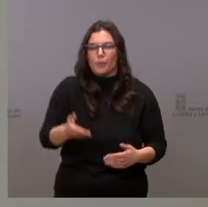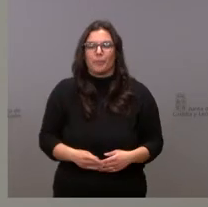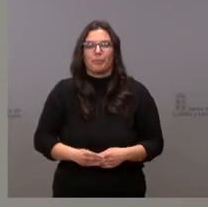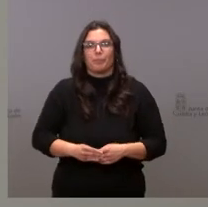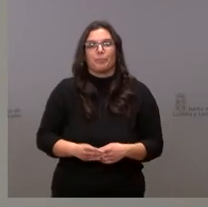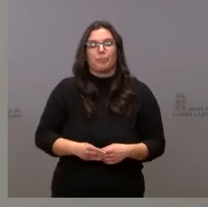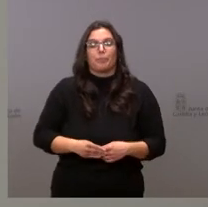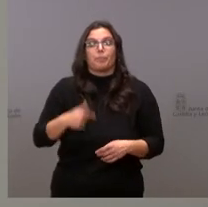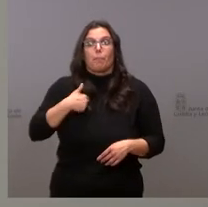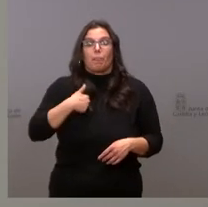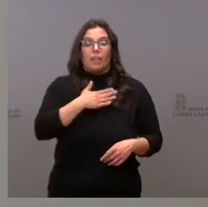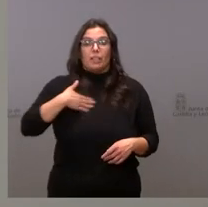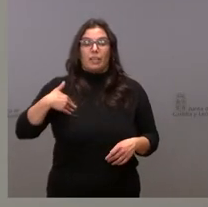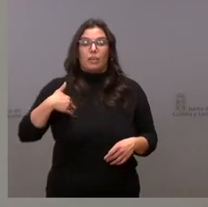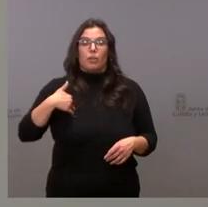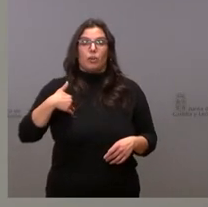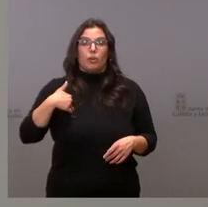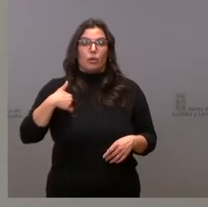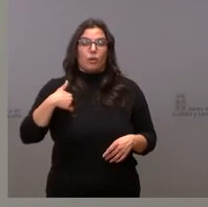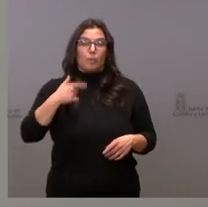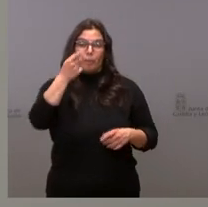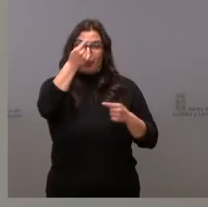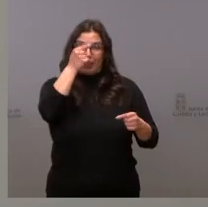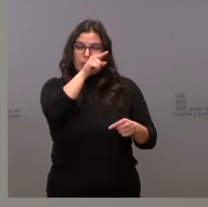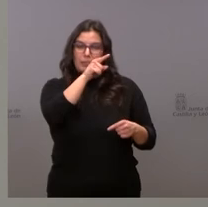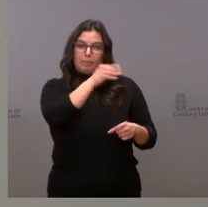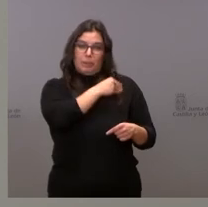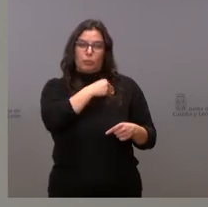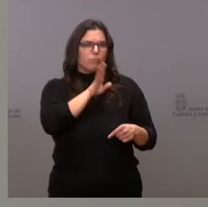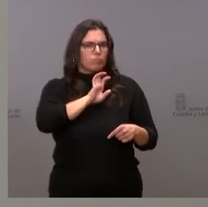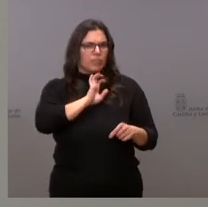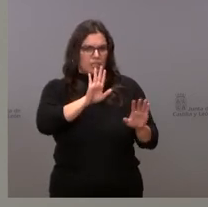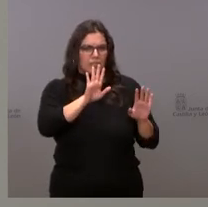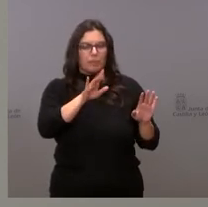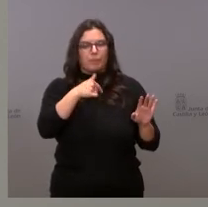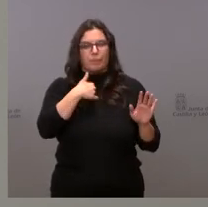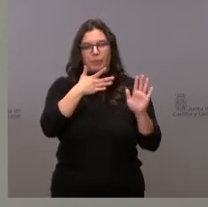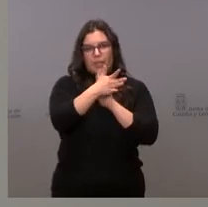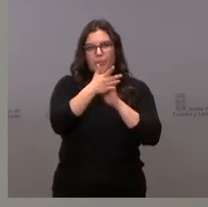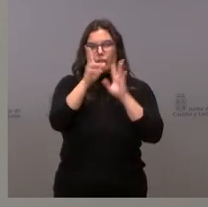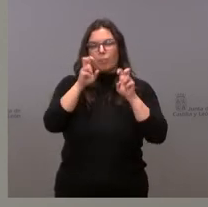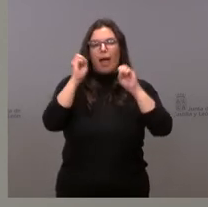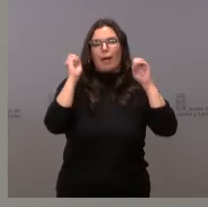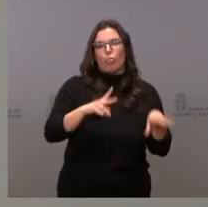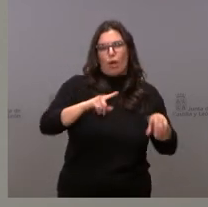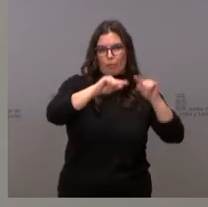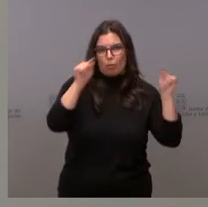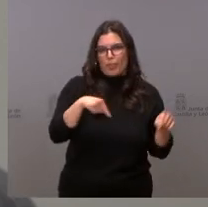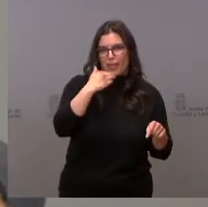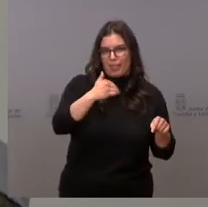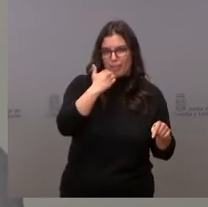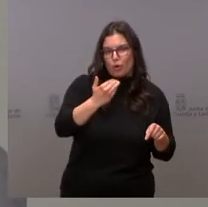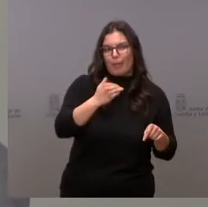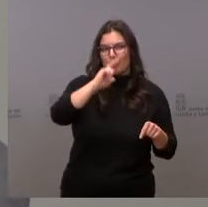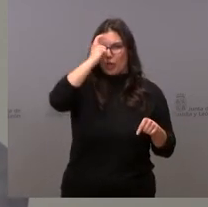quiero hacerle una pequeña precisión a su pregunta que es interesante sobre el tema de abandonar la provincia de zamora yo que no creo